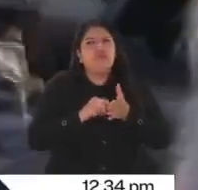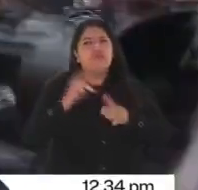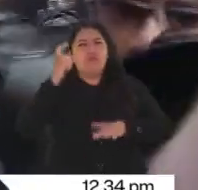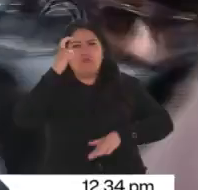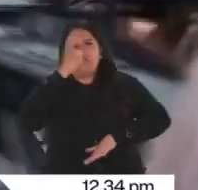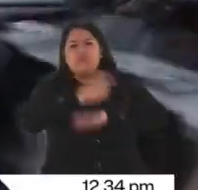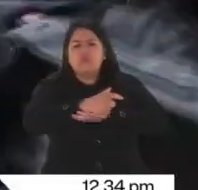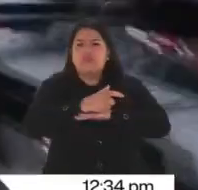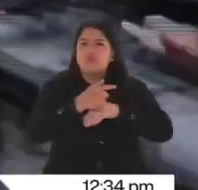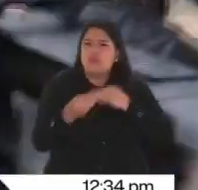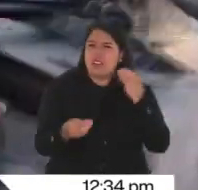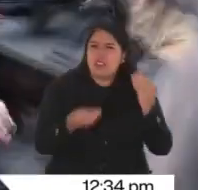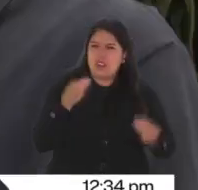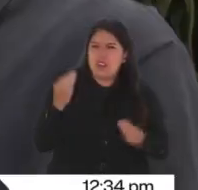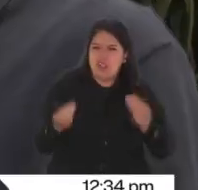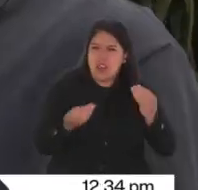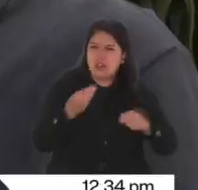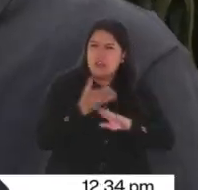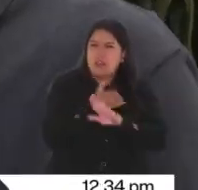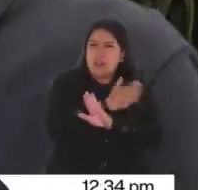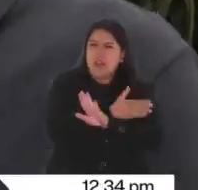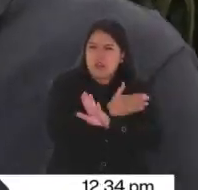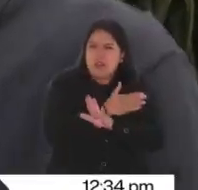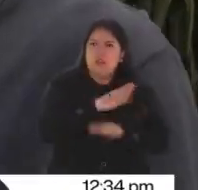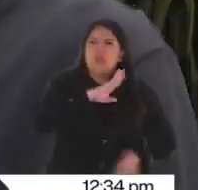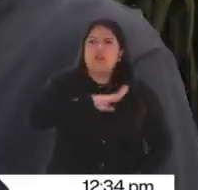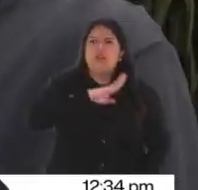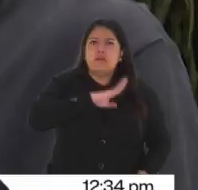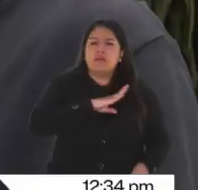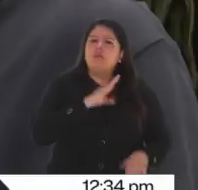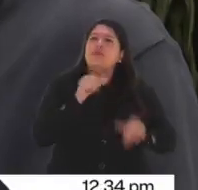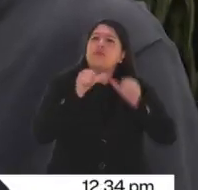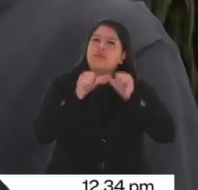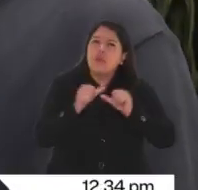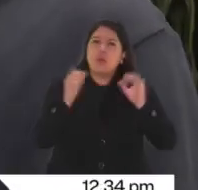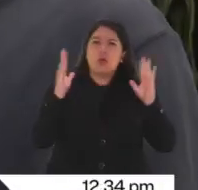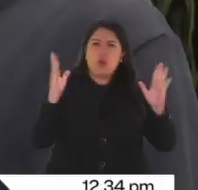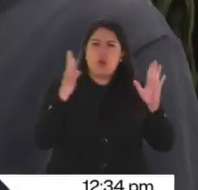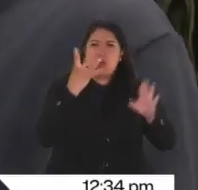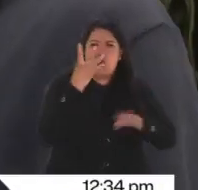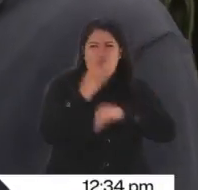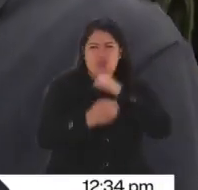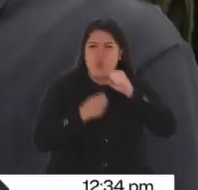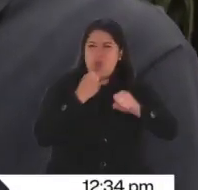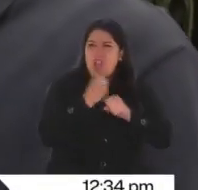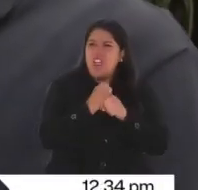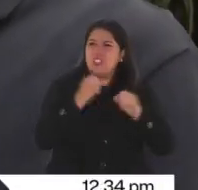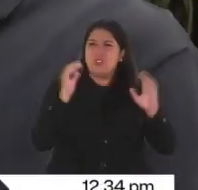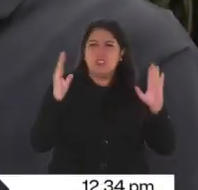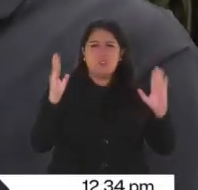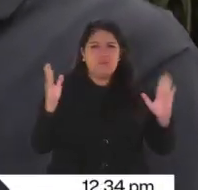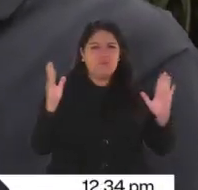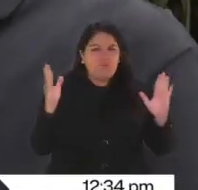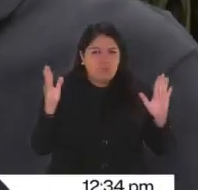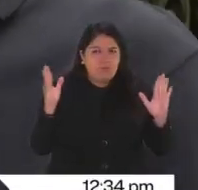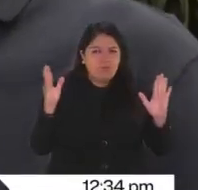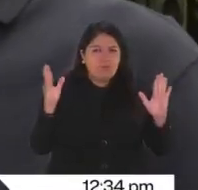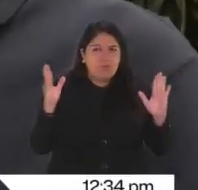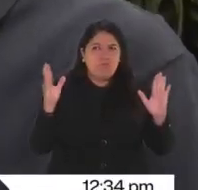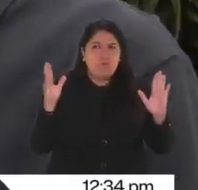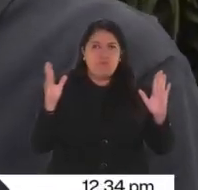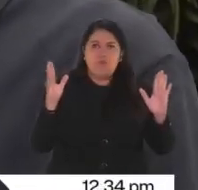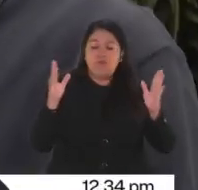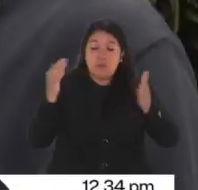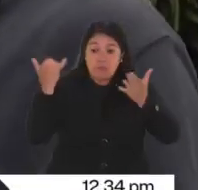el mandatario. Un alcalde se hace elegir para que esté 4 años en el cargo. Entonces, en ese orden de ideas, que termine